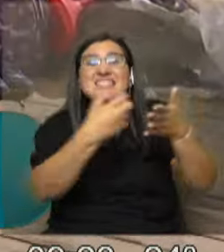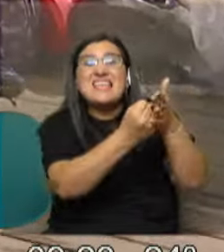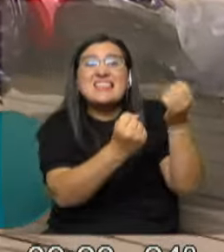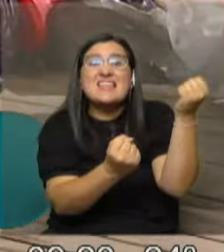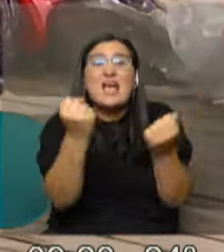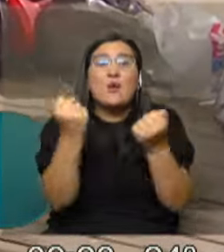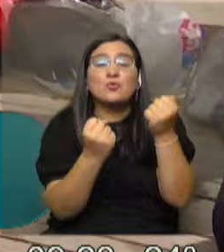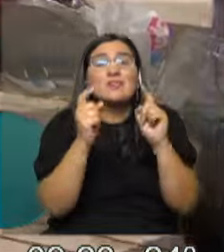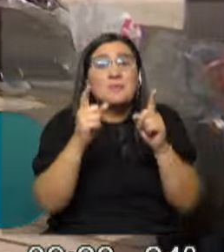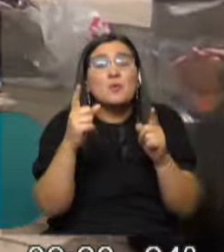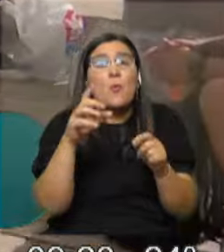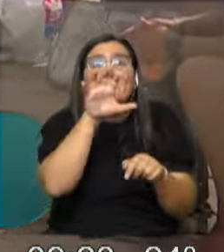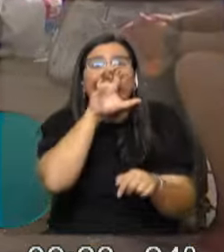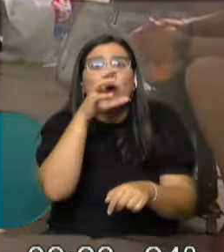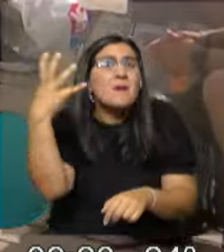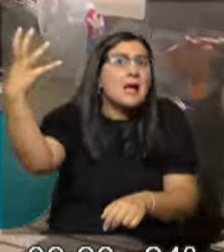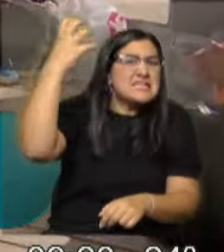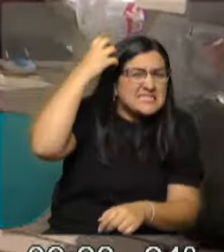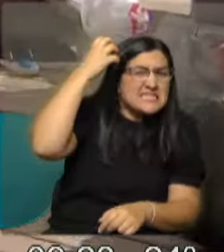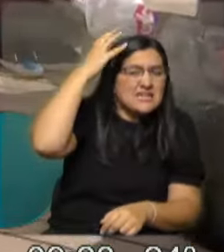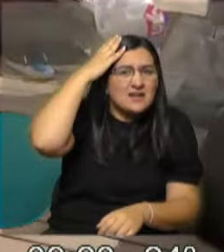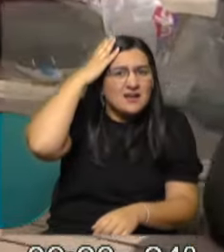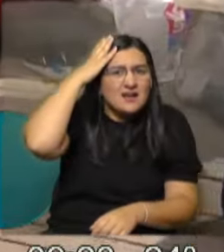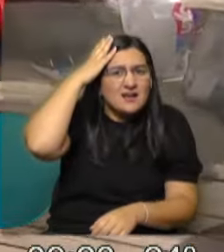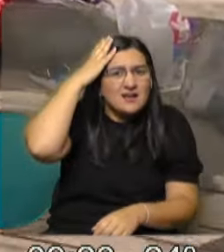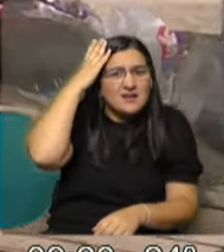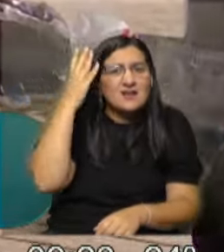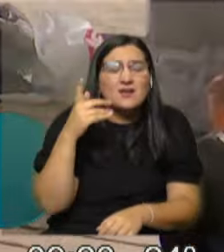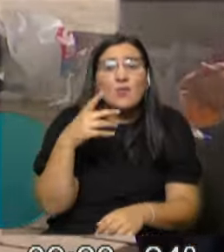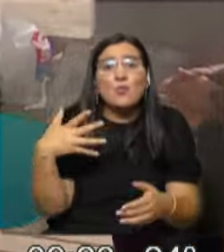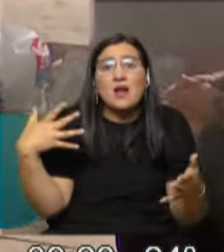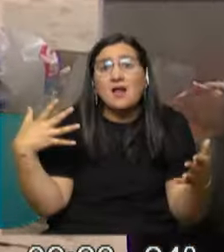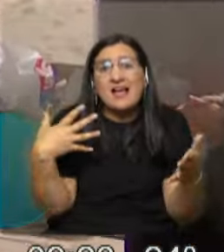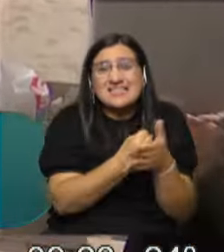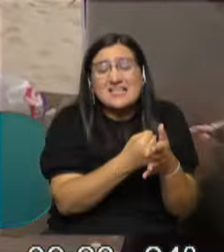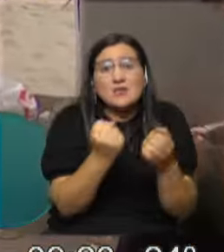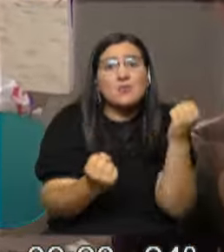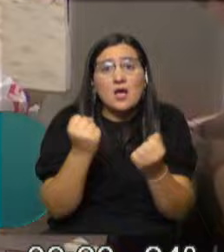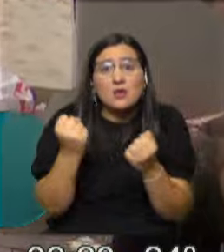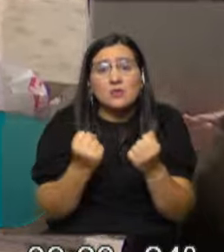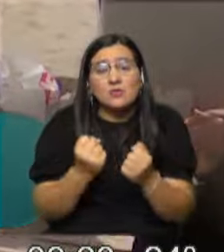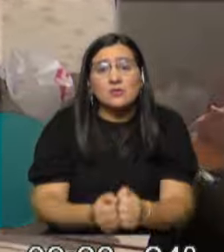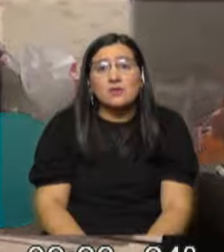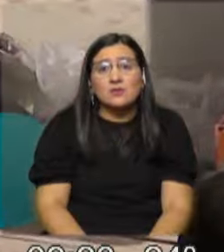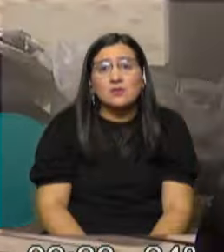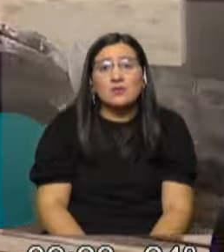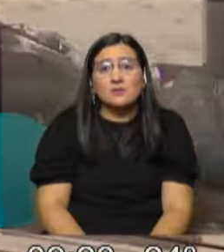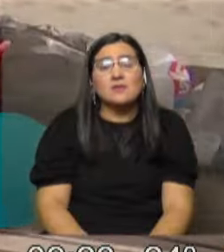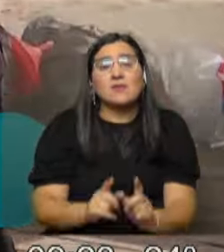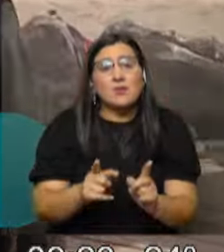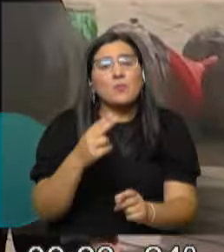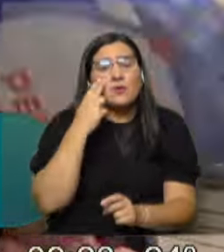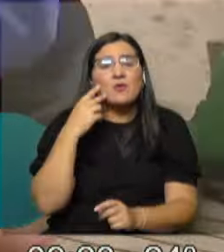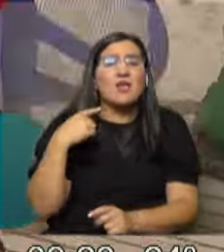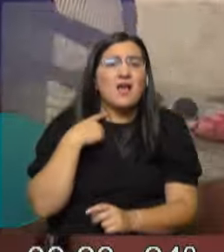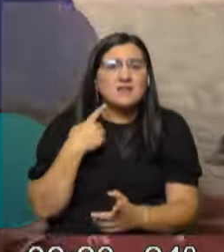y me mordió un pedo acá. Bravo, bueno. Me atropelló un auto y mi tía se me asalta el gas. Bien, bueno,